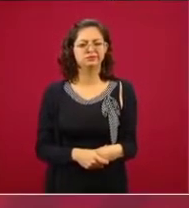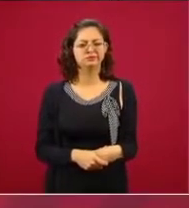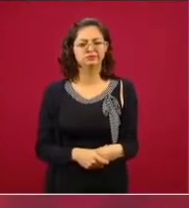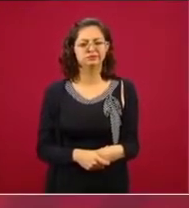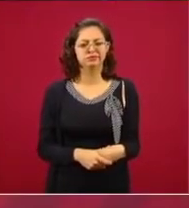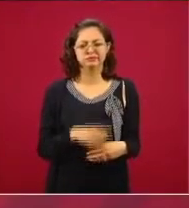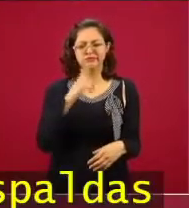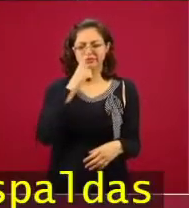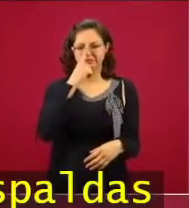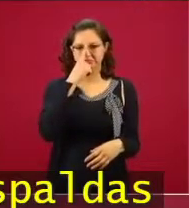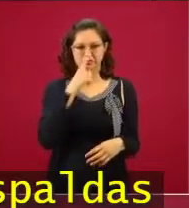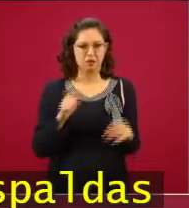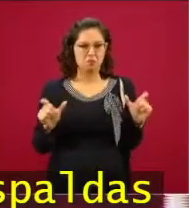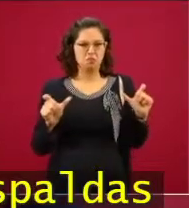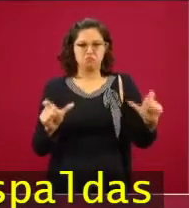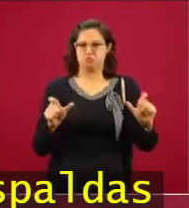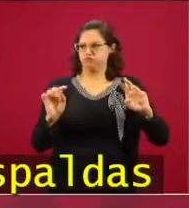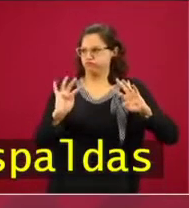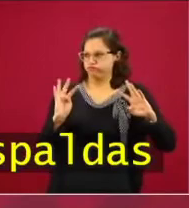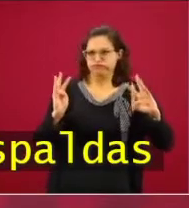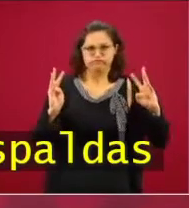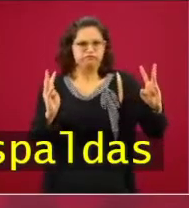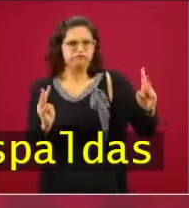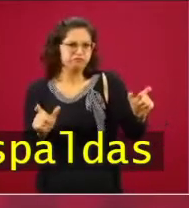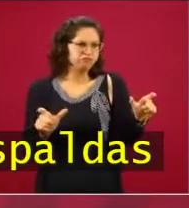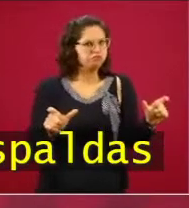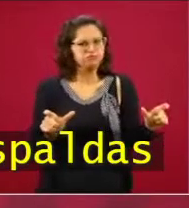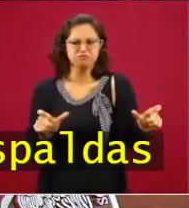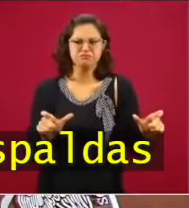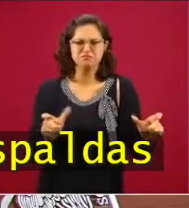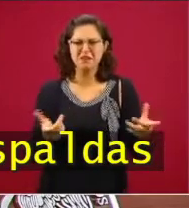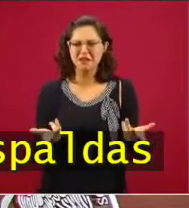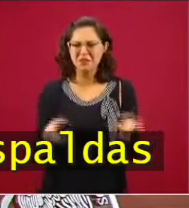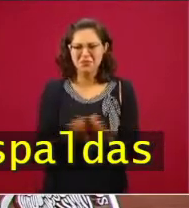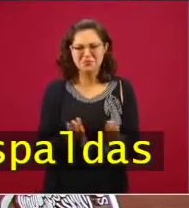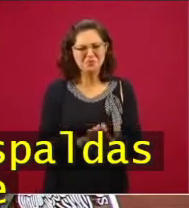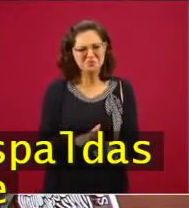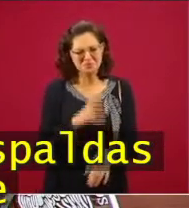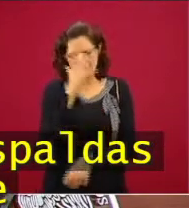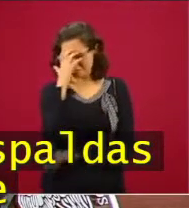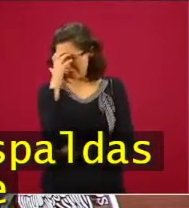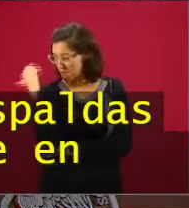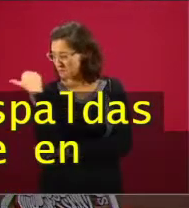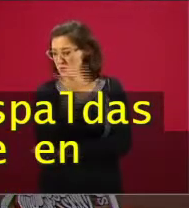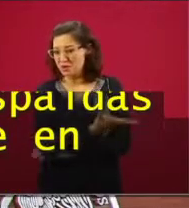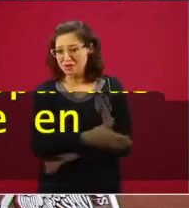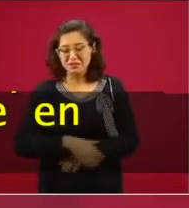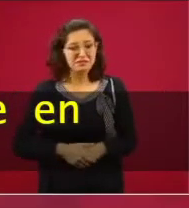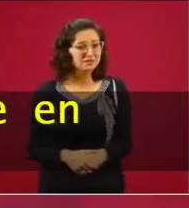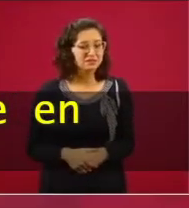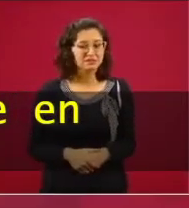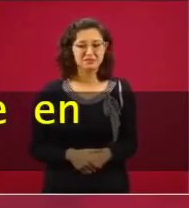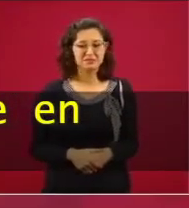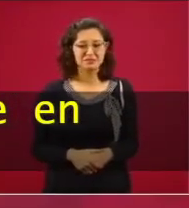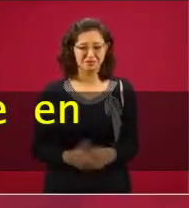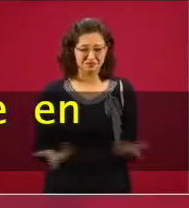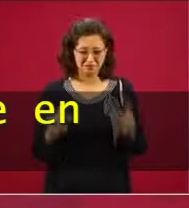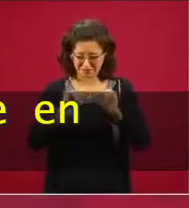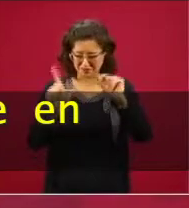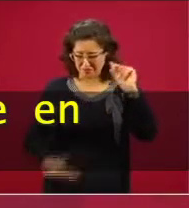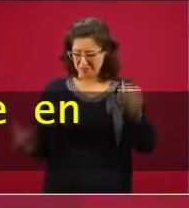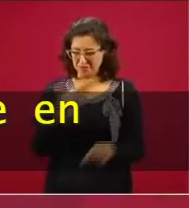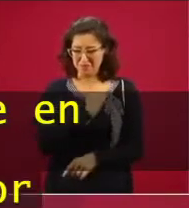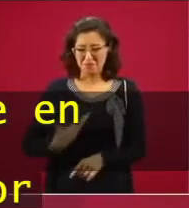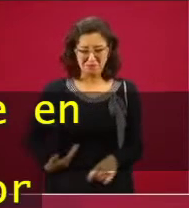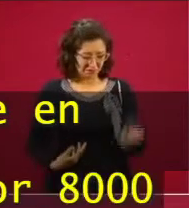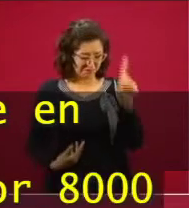moverse rodeados de guardaespaldas? Imagínense qué vergüenza que en México el presidente